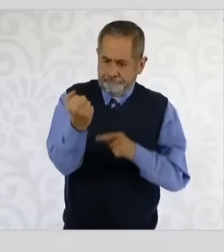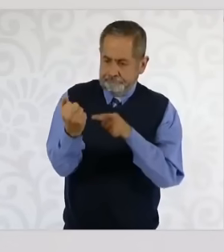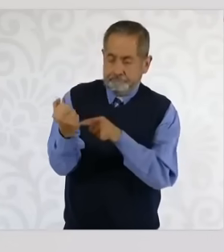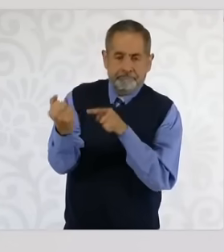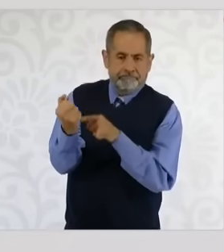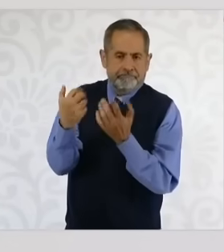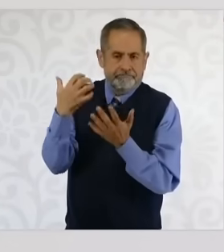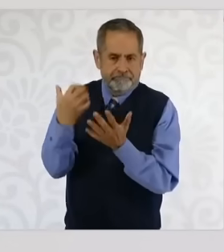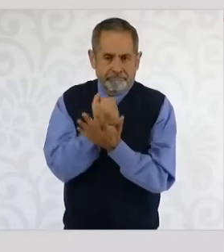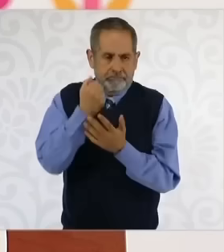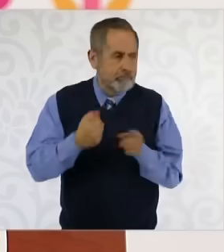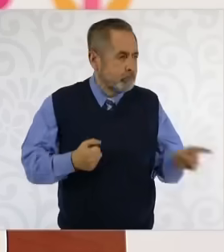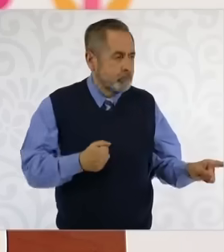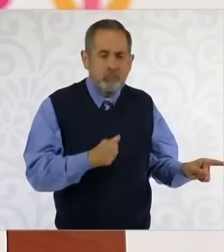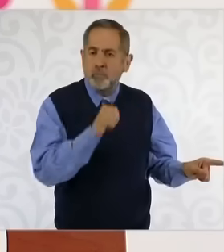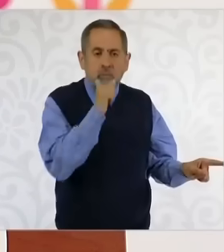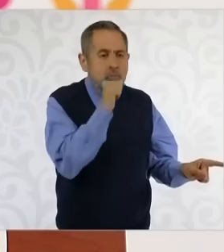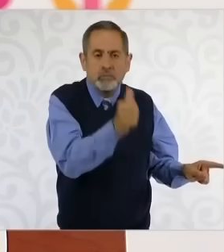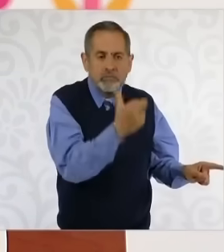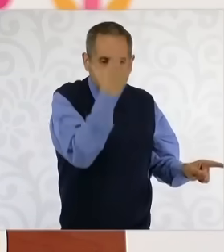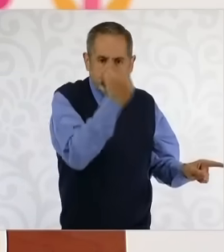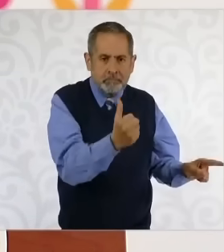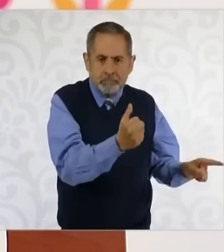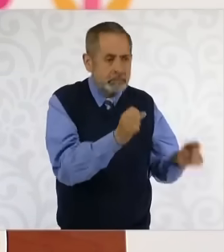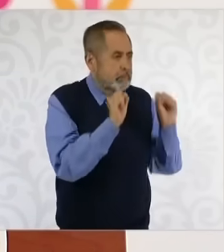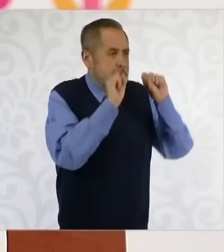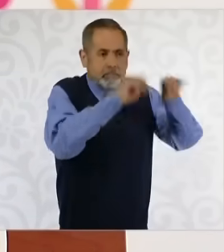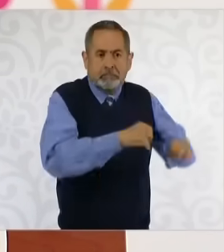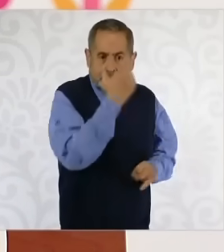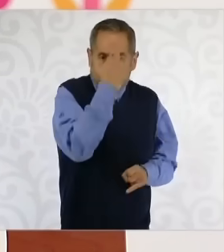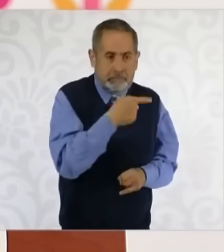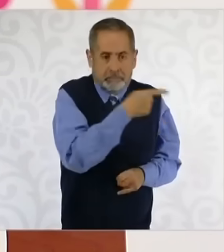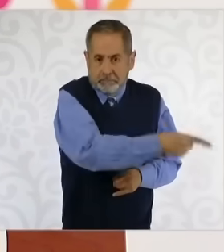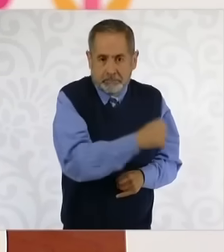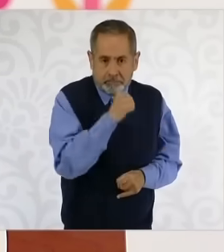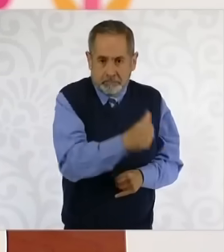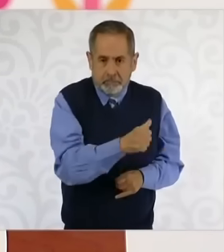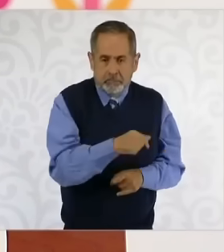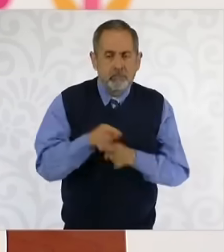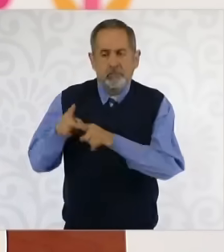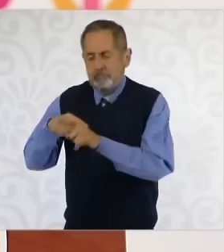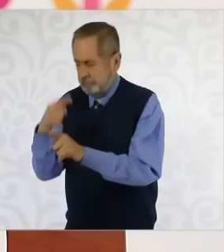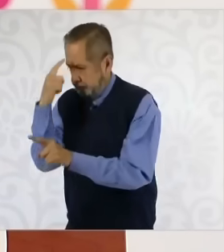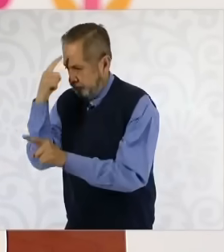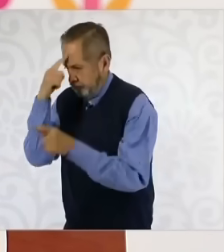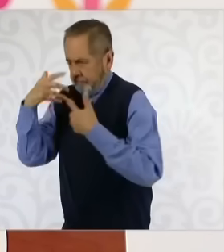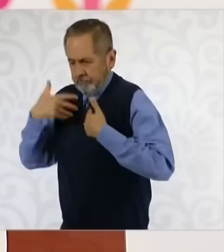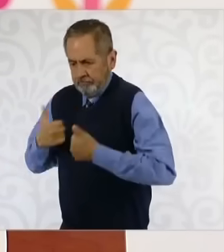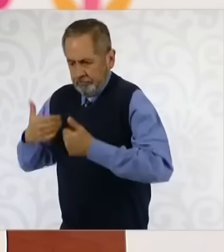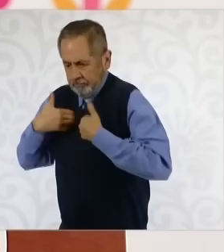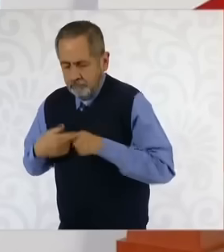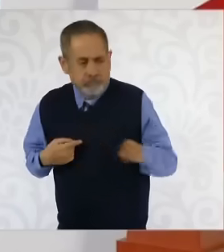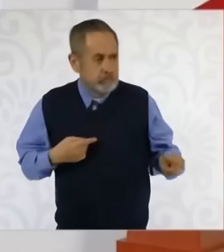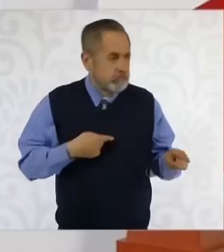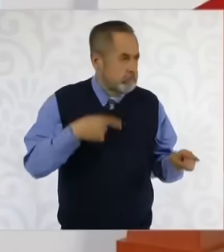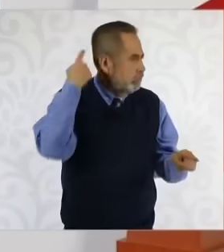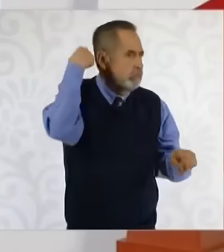frente a la sinrazón. La cordura frente a la locura.